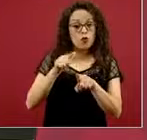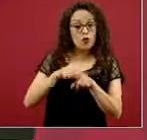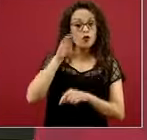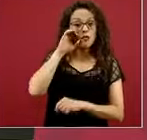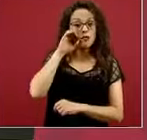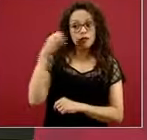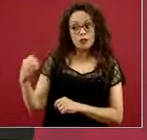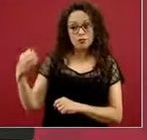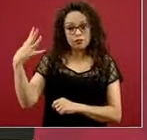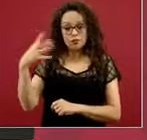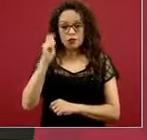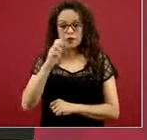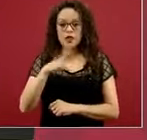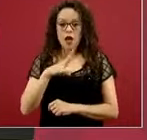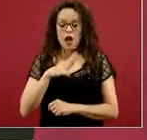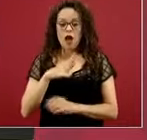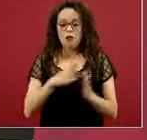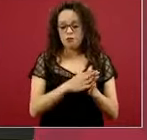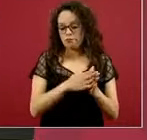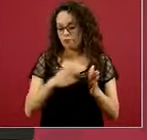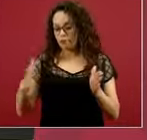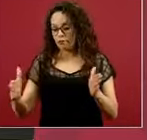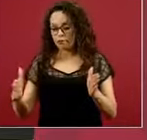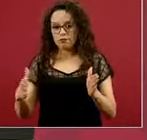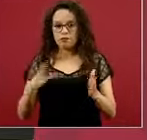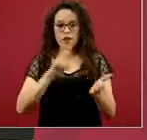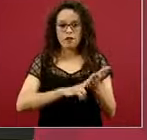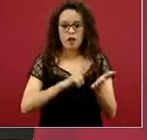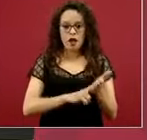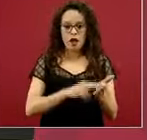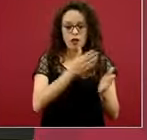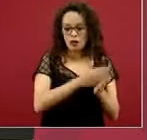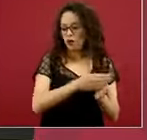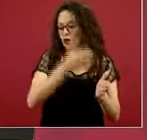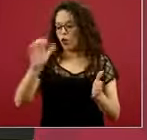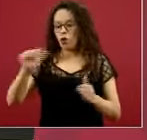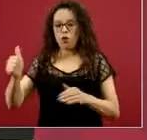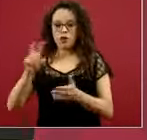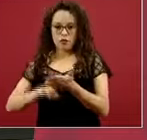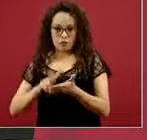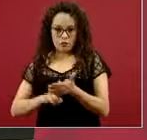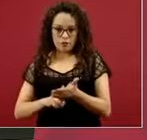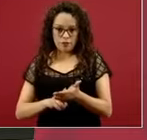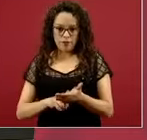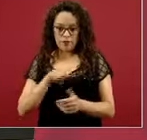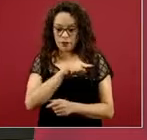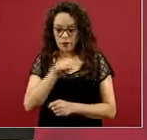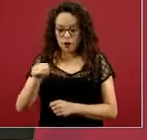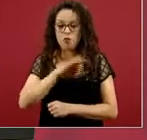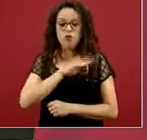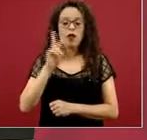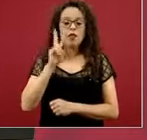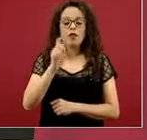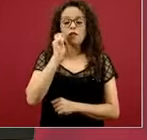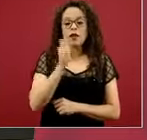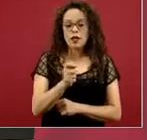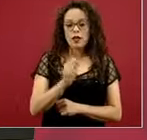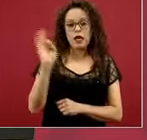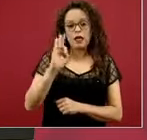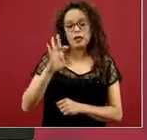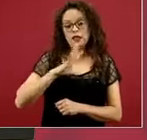pues un rango importante que va de un valor a otro valor, y dentro del color naranja uno puede ver la tendencia si